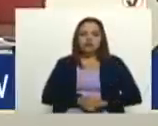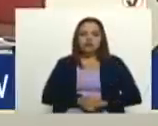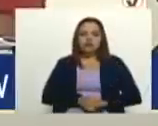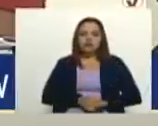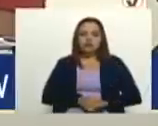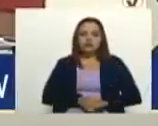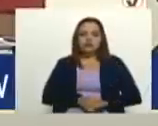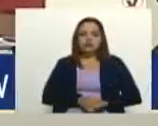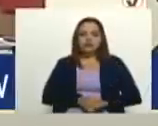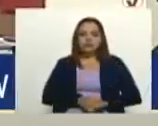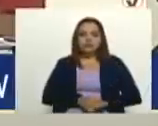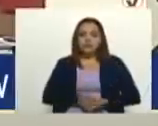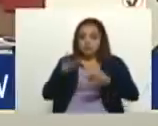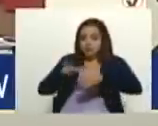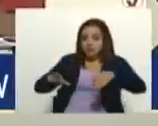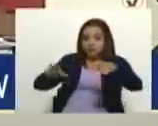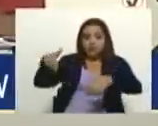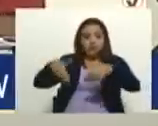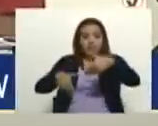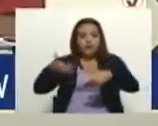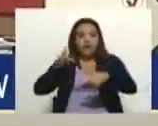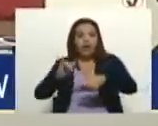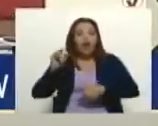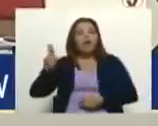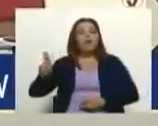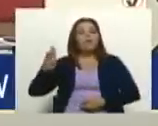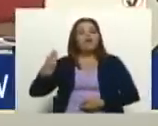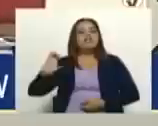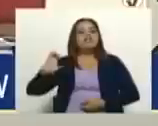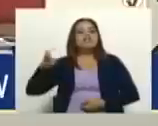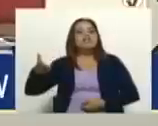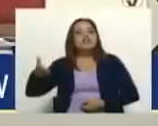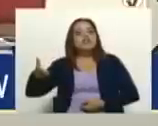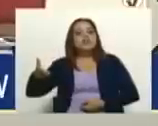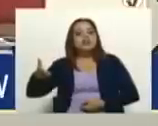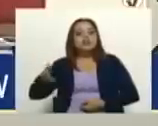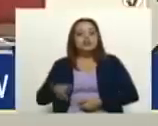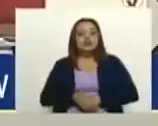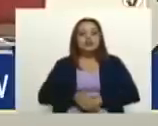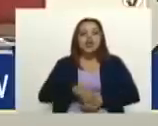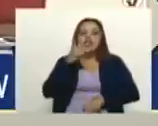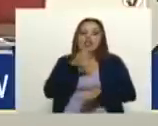Y en los centros de votación existe una VC, una estructura de nuestro partido.